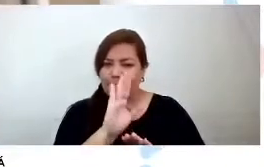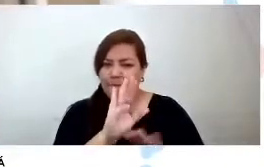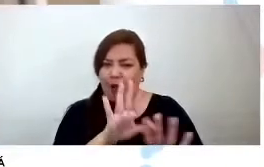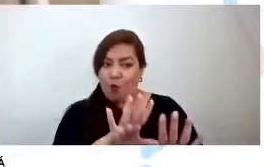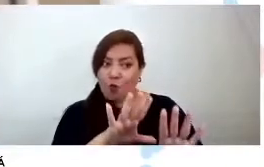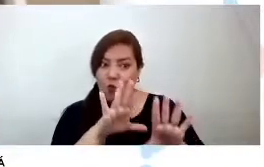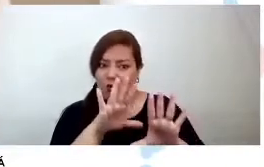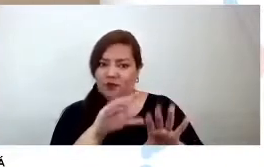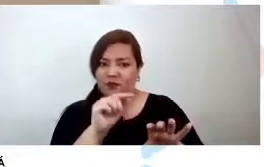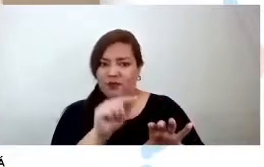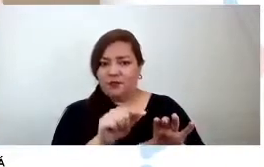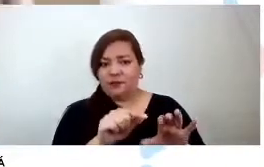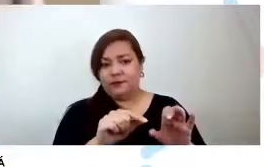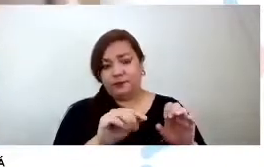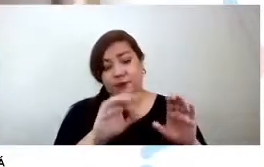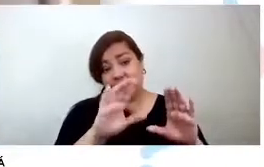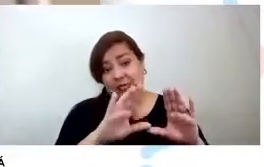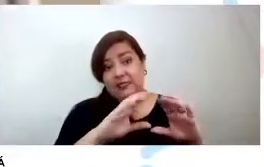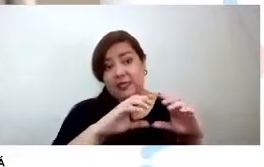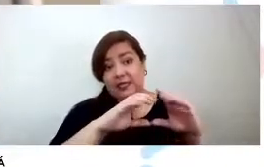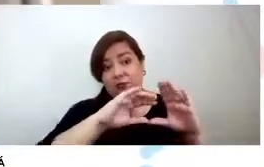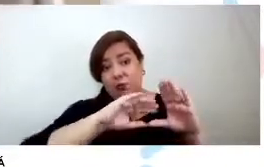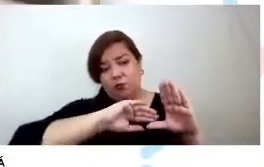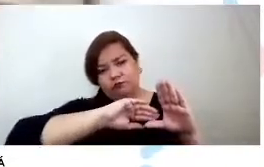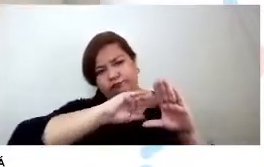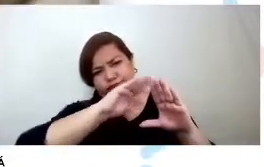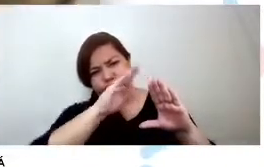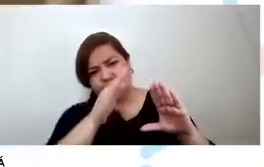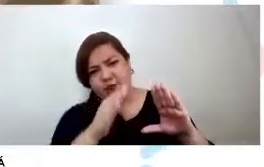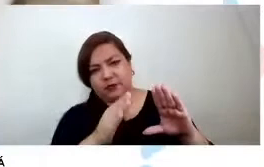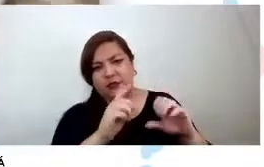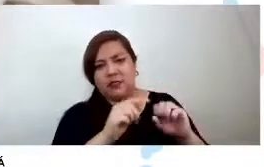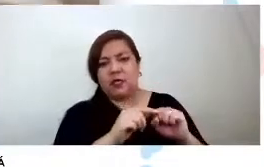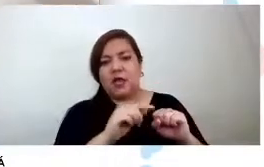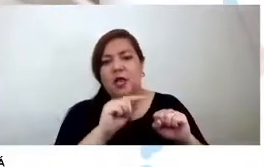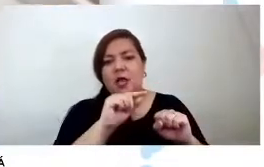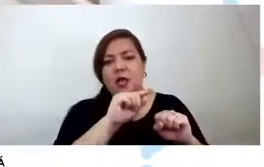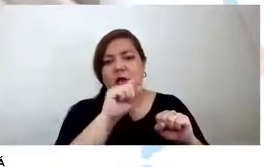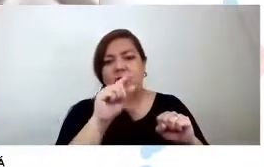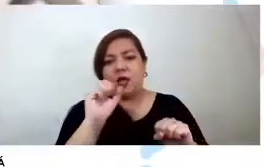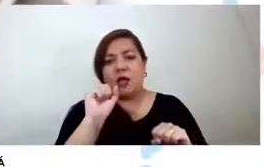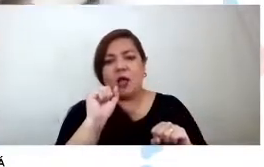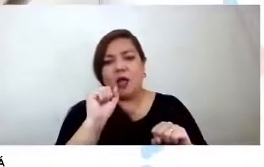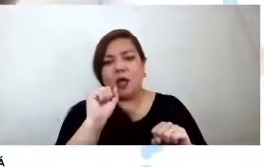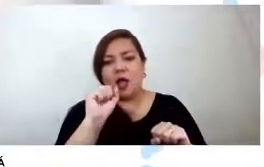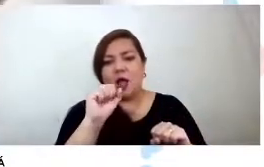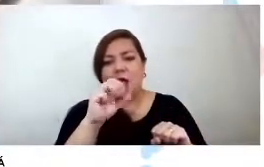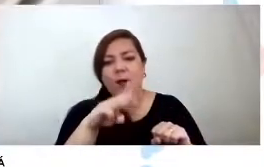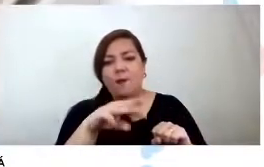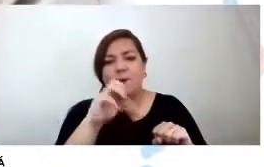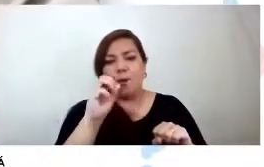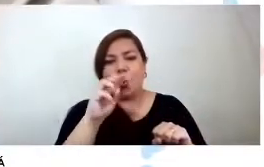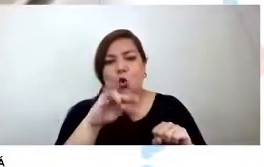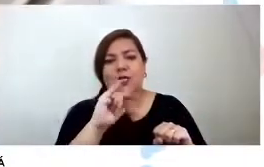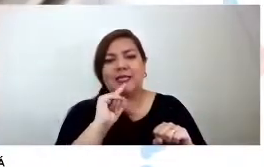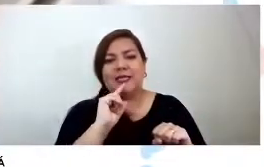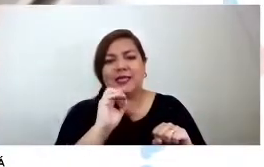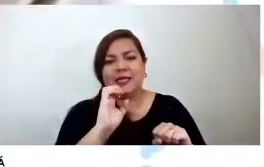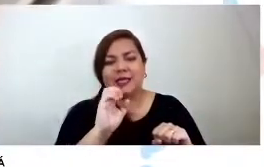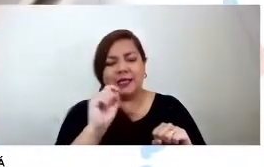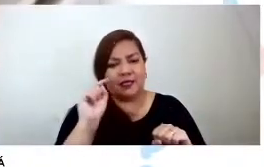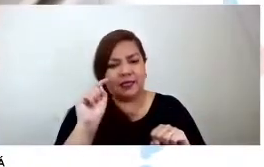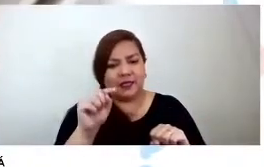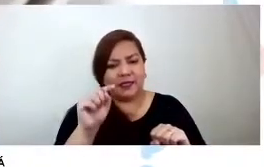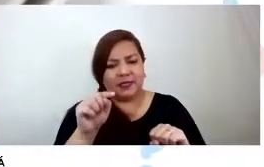está mostrando. En este caso es una sección nomás de un amonite, de un amonite. Y los amonites